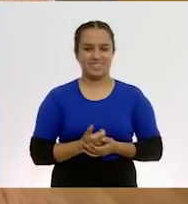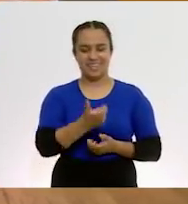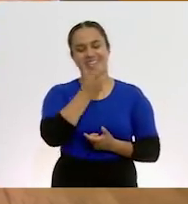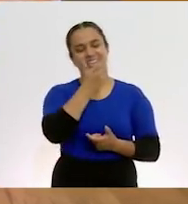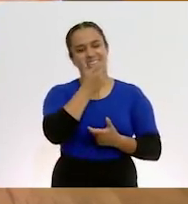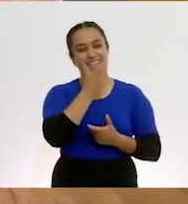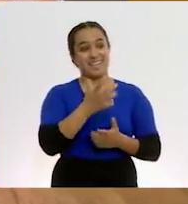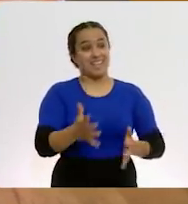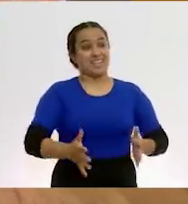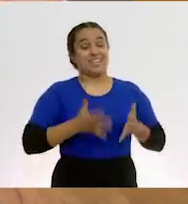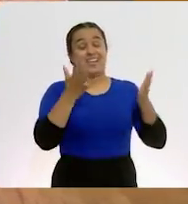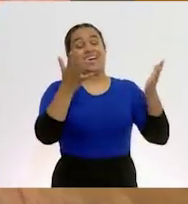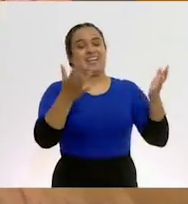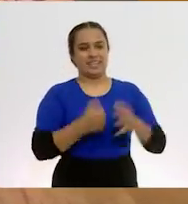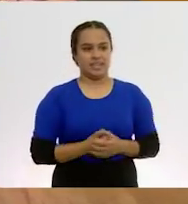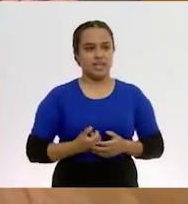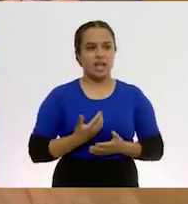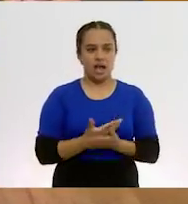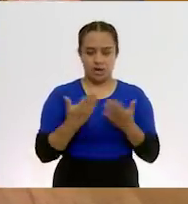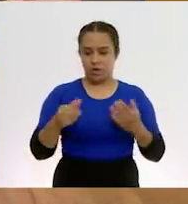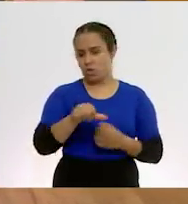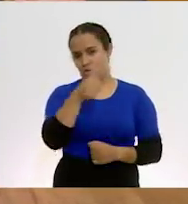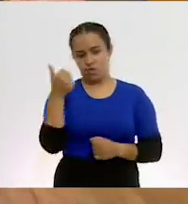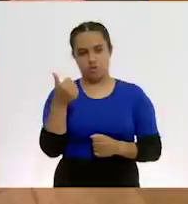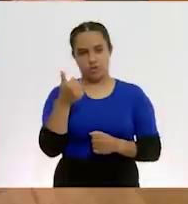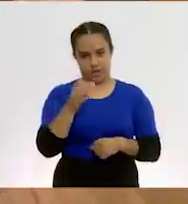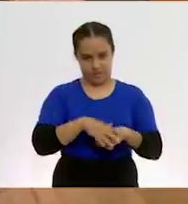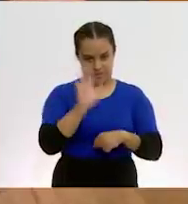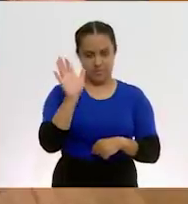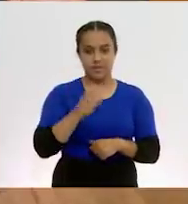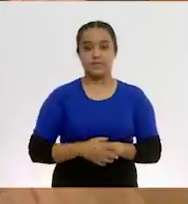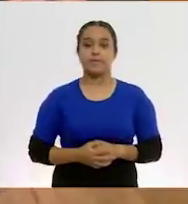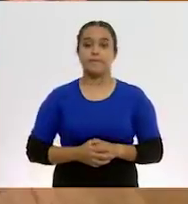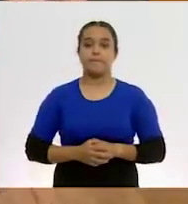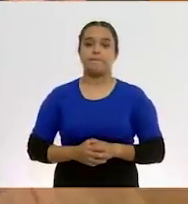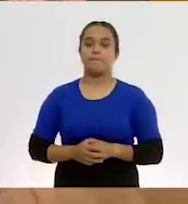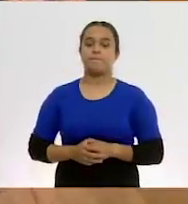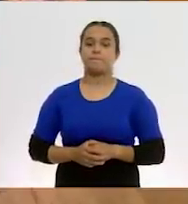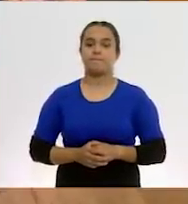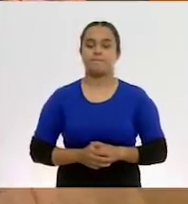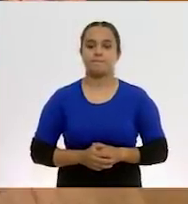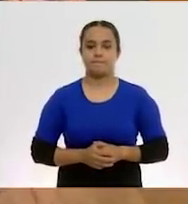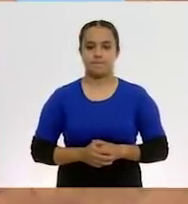Y se sorprendió. Vamos a ver, una más para ti, ¿va? Va.